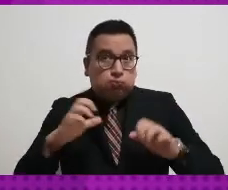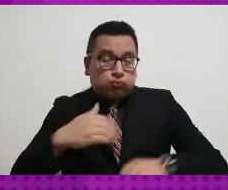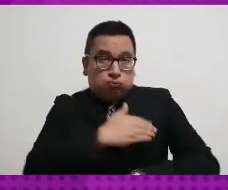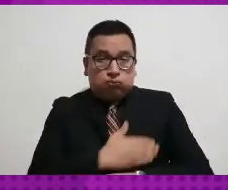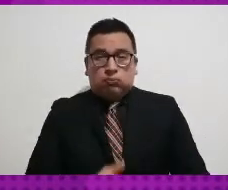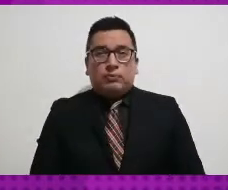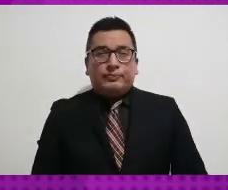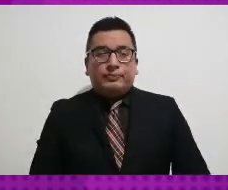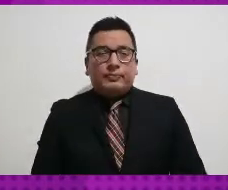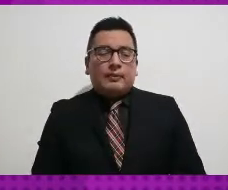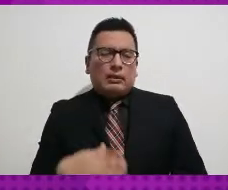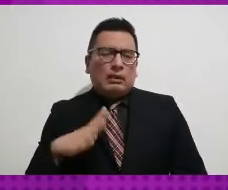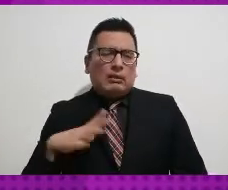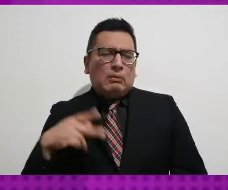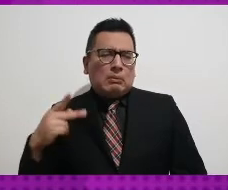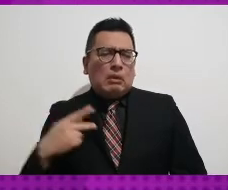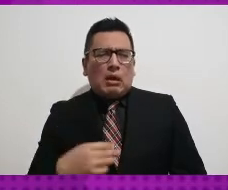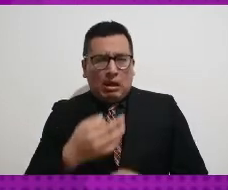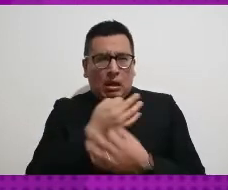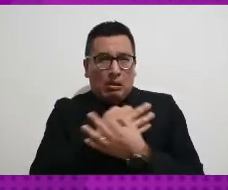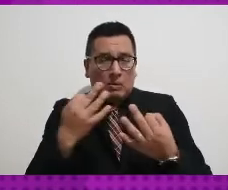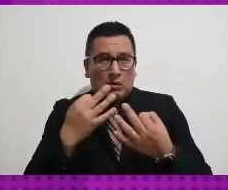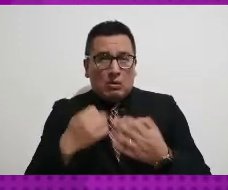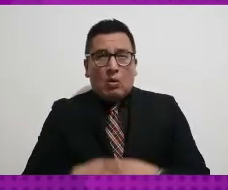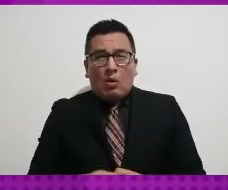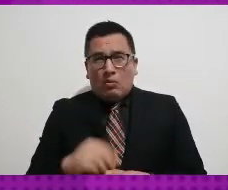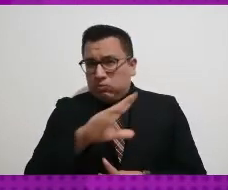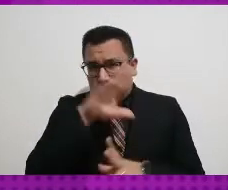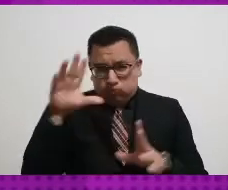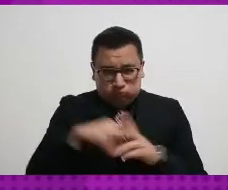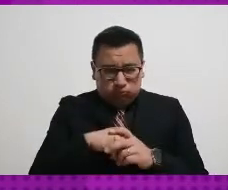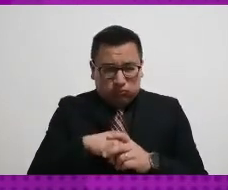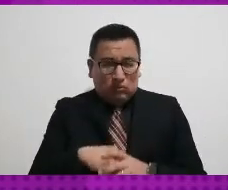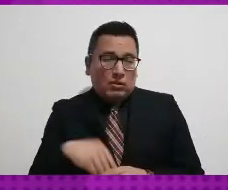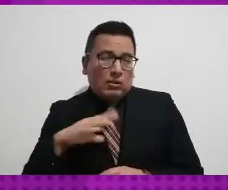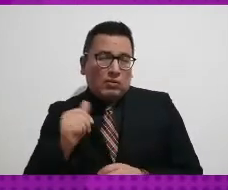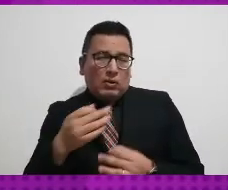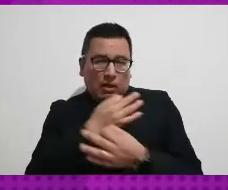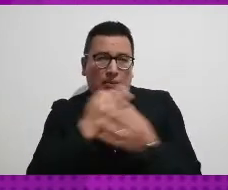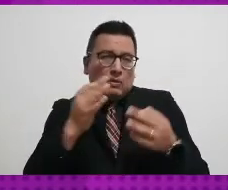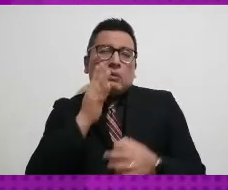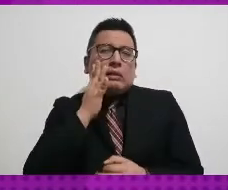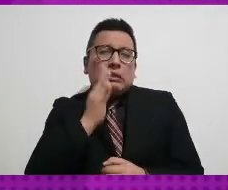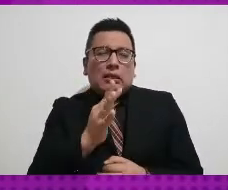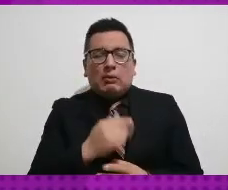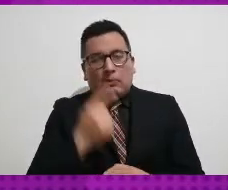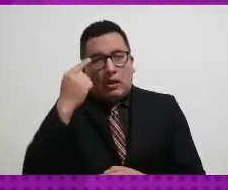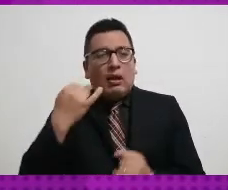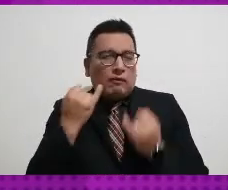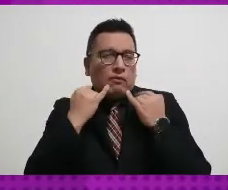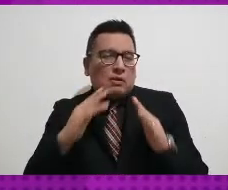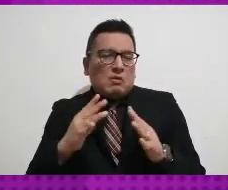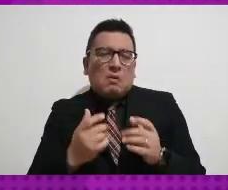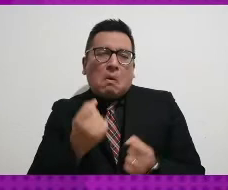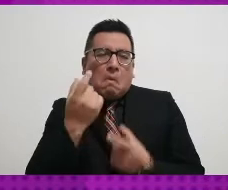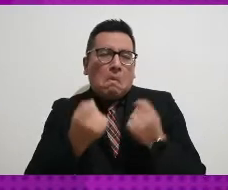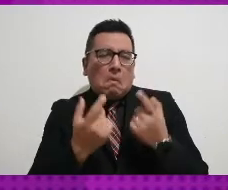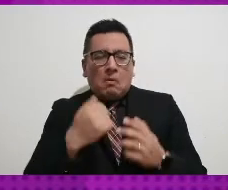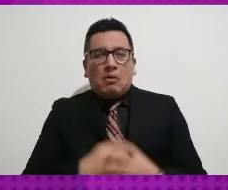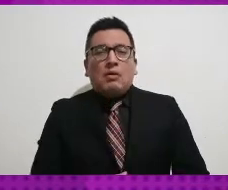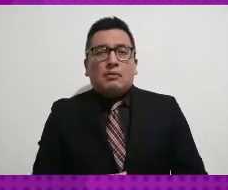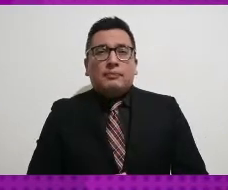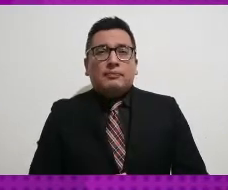es uno más completo, digamos así, y otro, el simplificado, es aquel que establece ciertos datos y lo tiene en